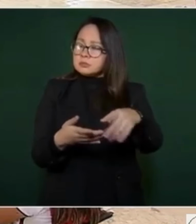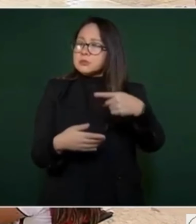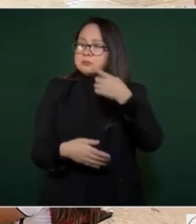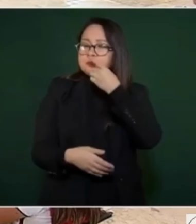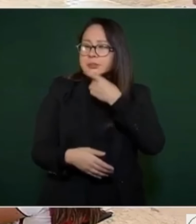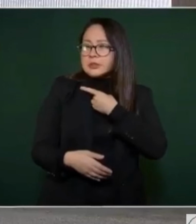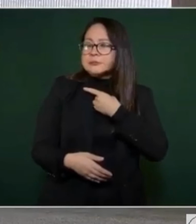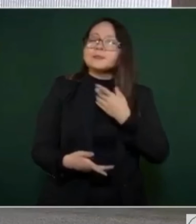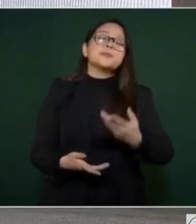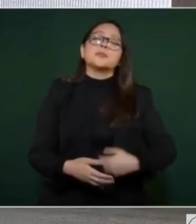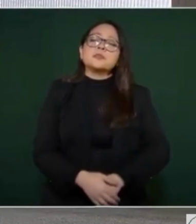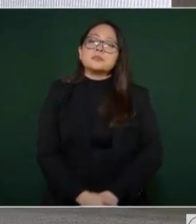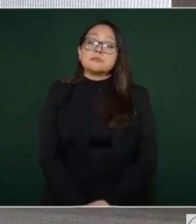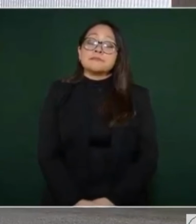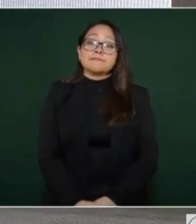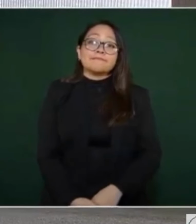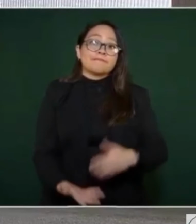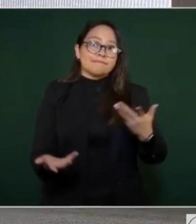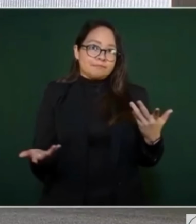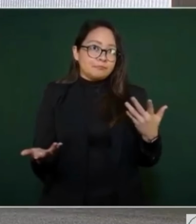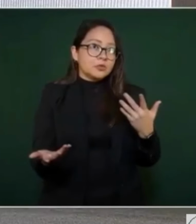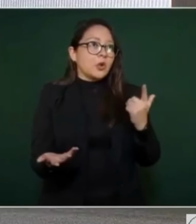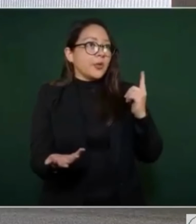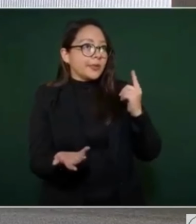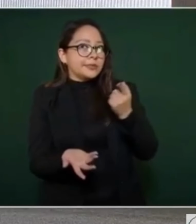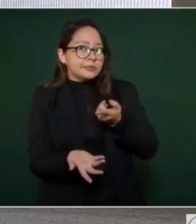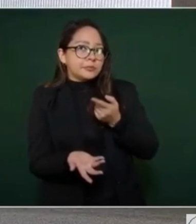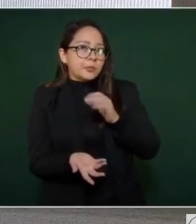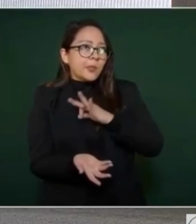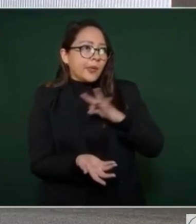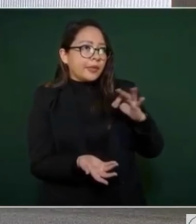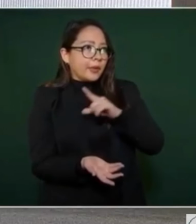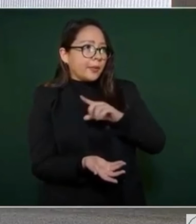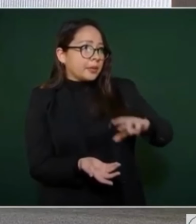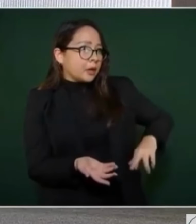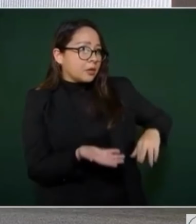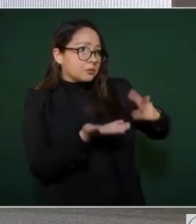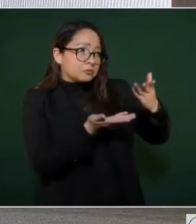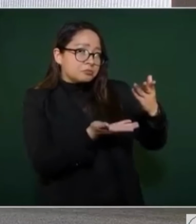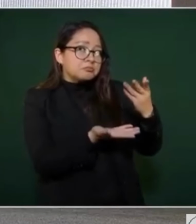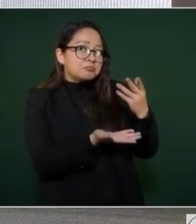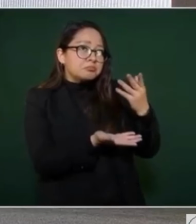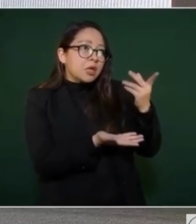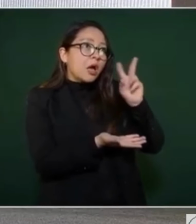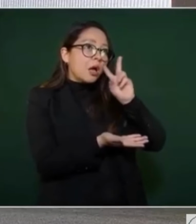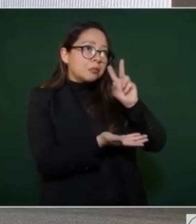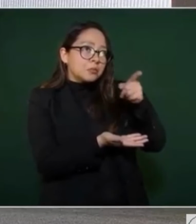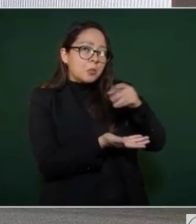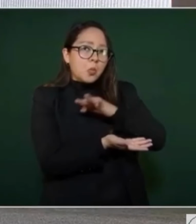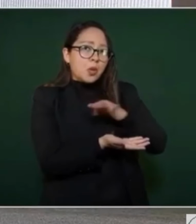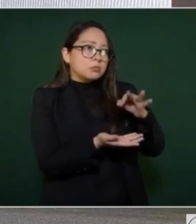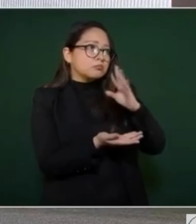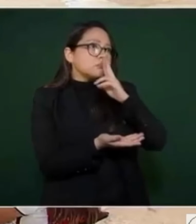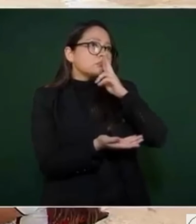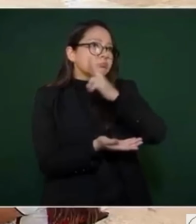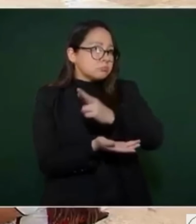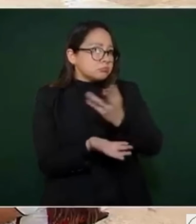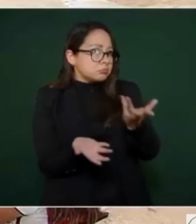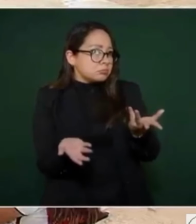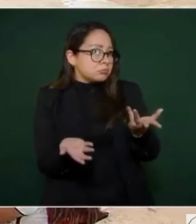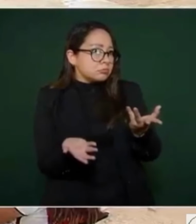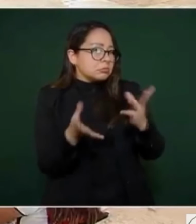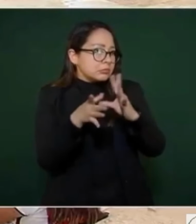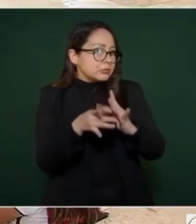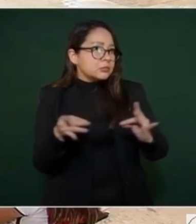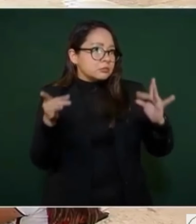hace, que me gustaría que también el gobernador, si así lo indica el presidente, pueda responder la